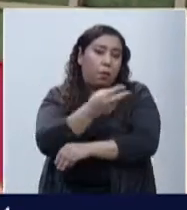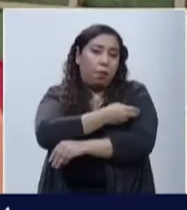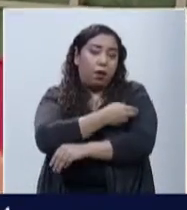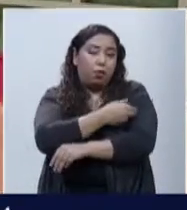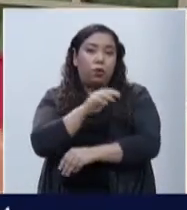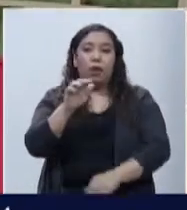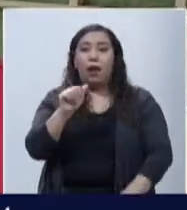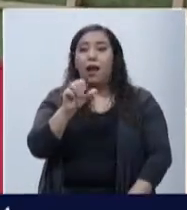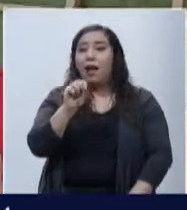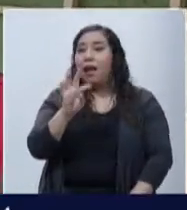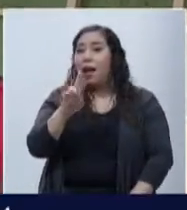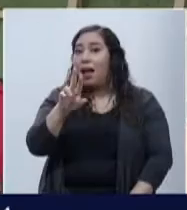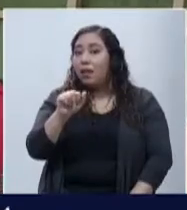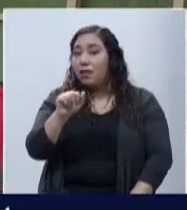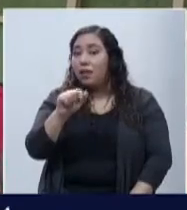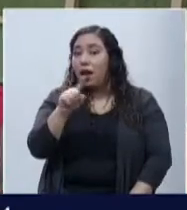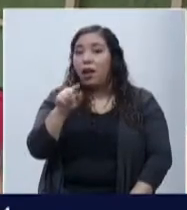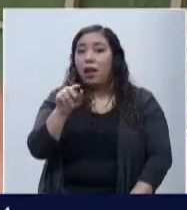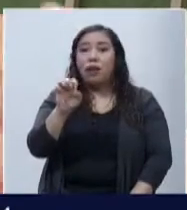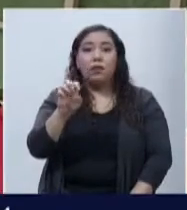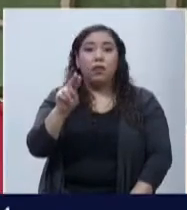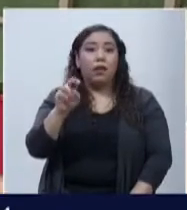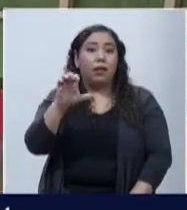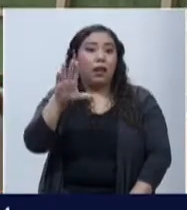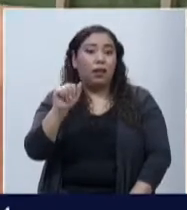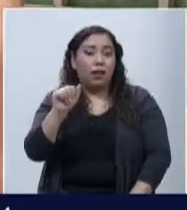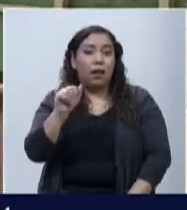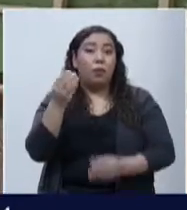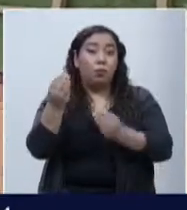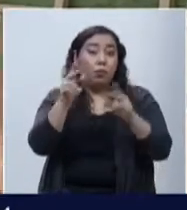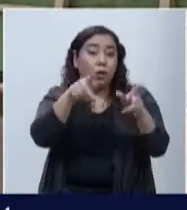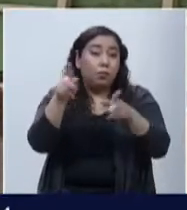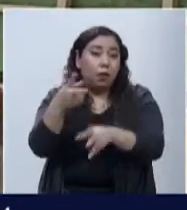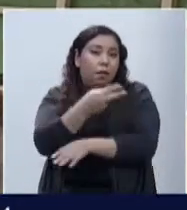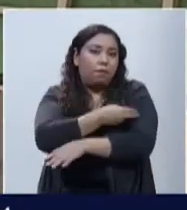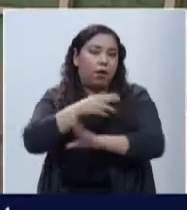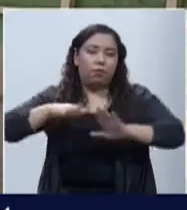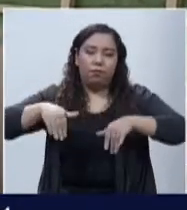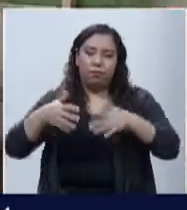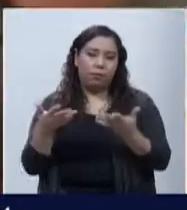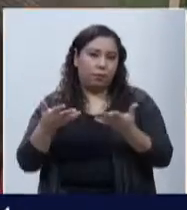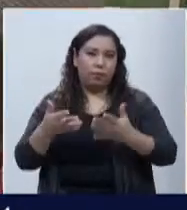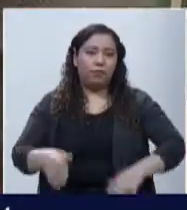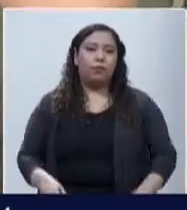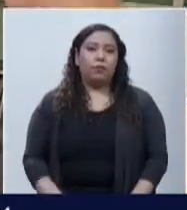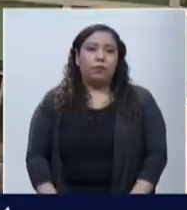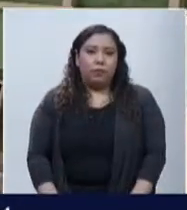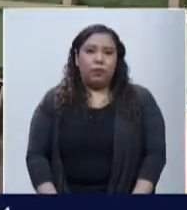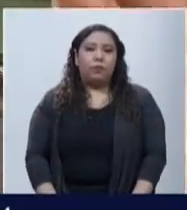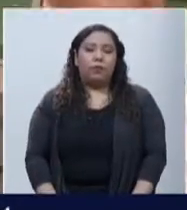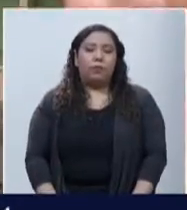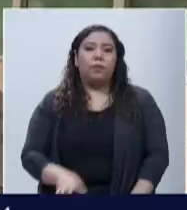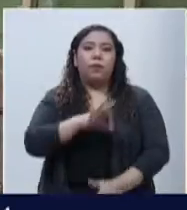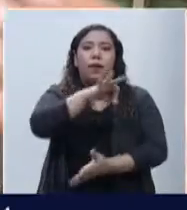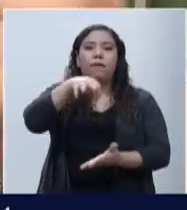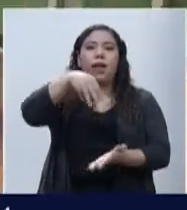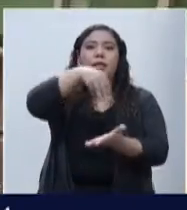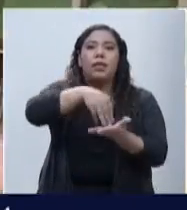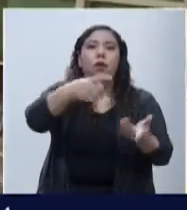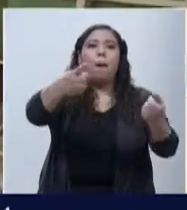jornada hubieron muchos adultos mayores que no se vacunaron por qué pasó lo mismo muchos adultos mayores de la periferia de plásticos más vinieron